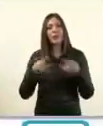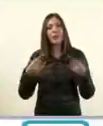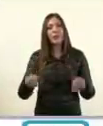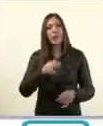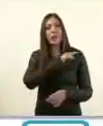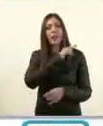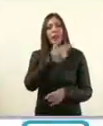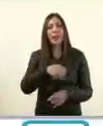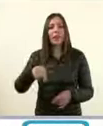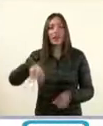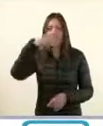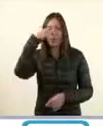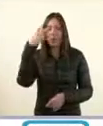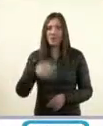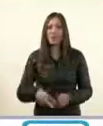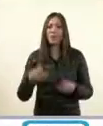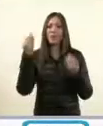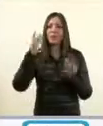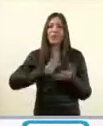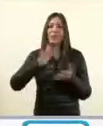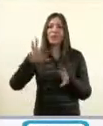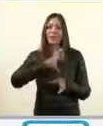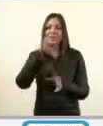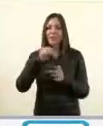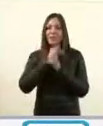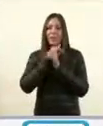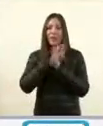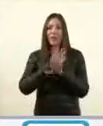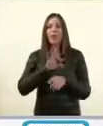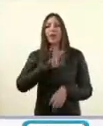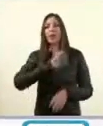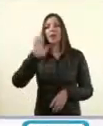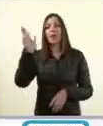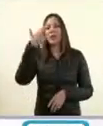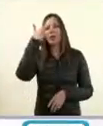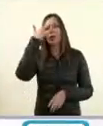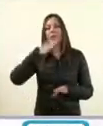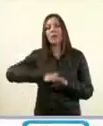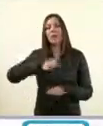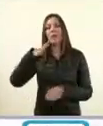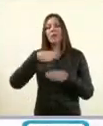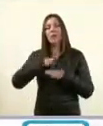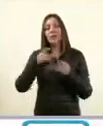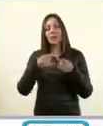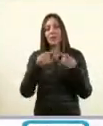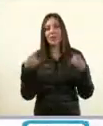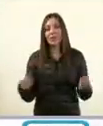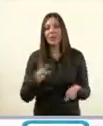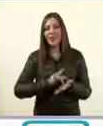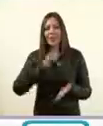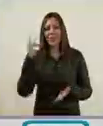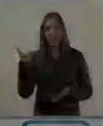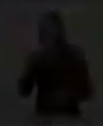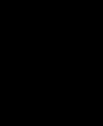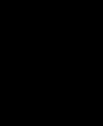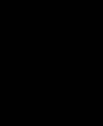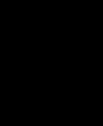Muy bien, Francisco. Muchas gracias por toda esta Gracias, información. Francisco. Muy Por buen día. recordarnos un poco de nuestra historia. Muchísimas gracias a Francisco. Hasta mañana.